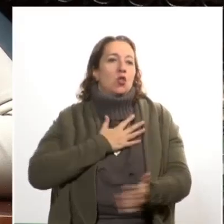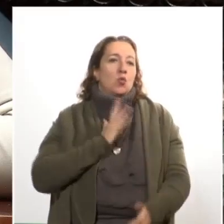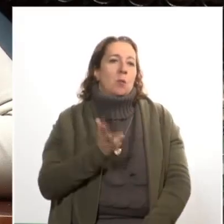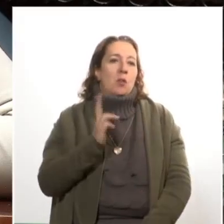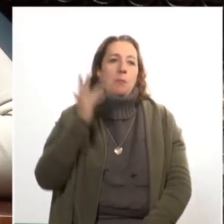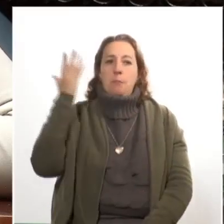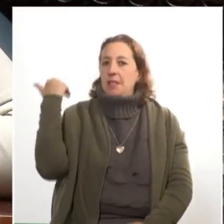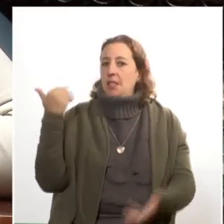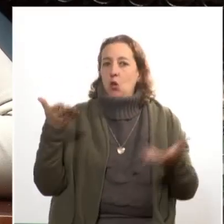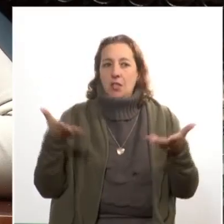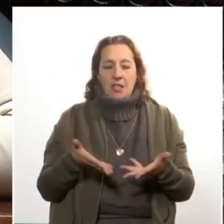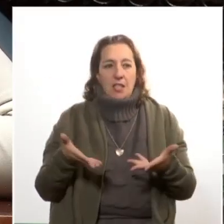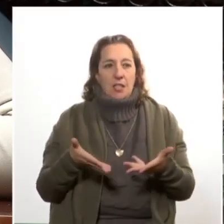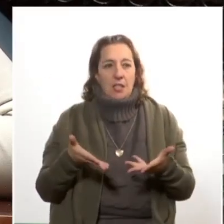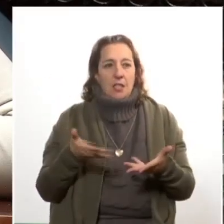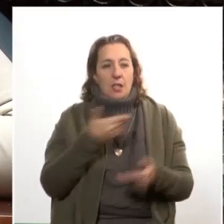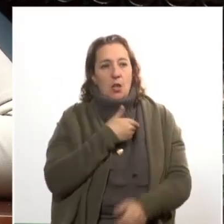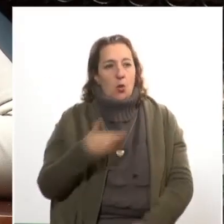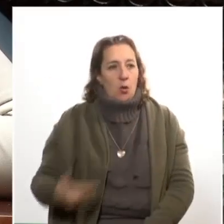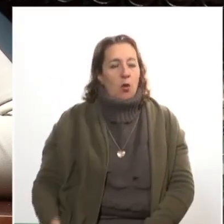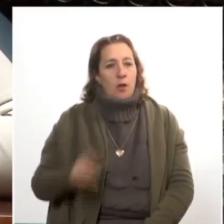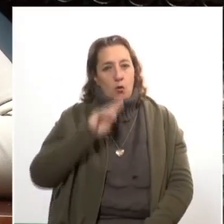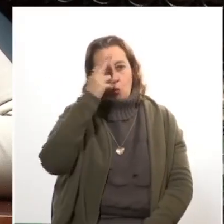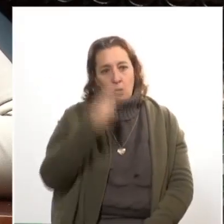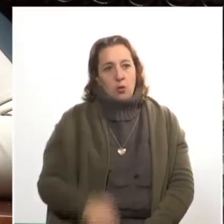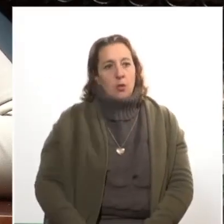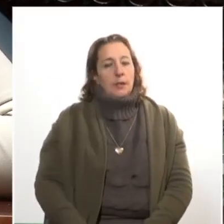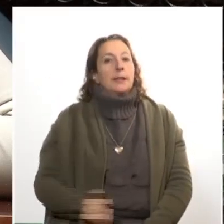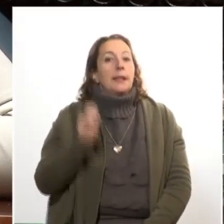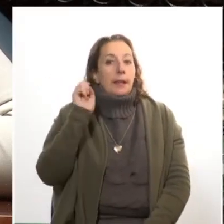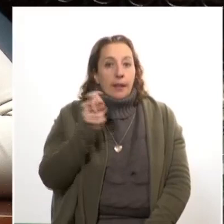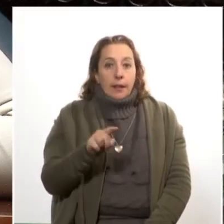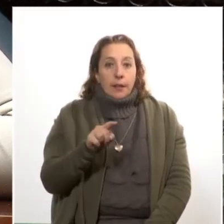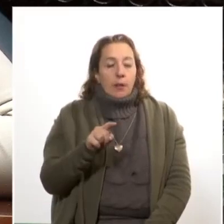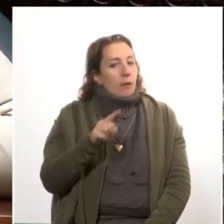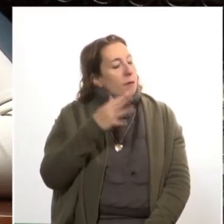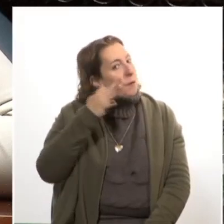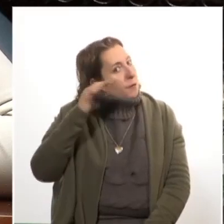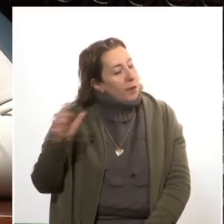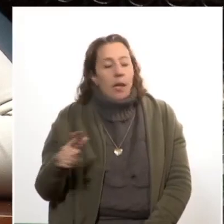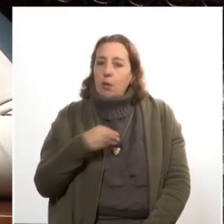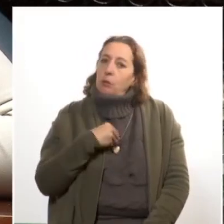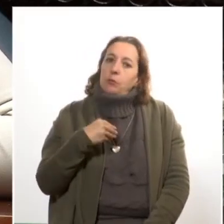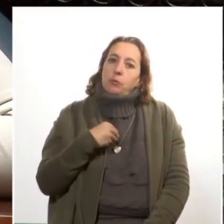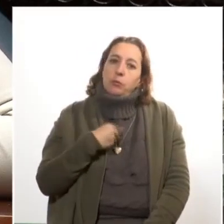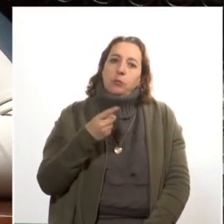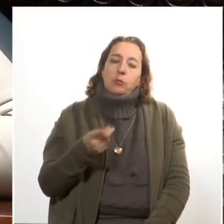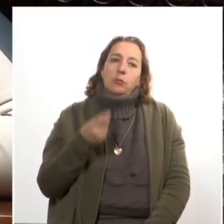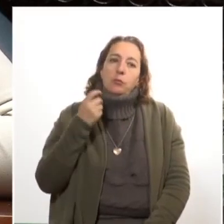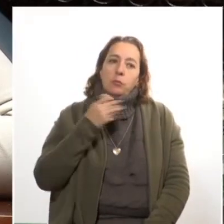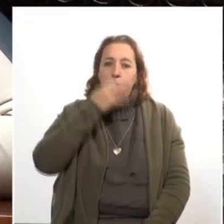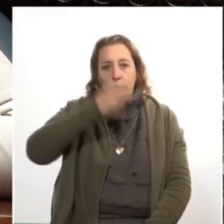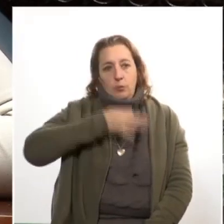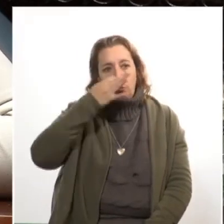pasado reciente del gobierno uruguayo. Desde ese lugar, y fiel a su convicción vital, ha manifestado